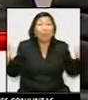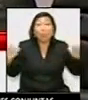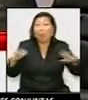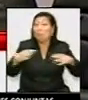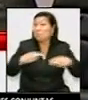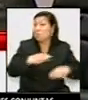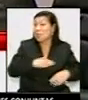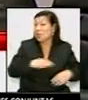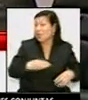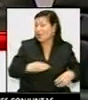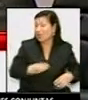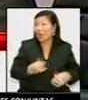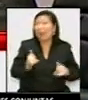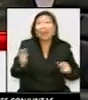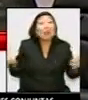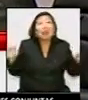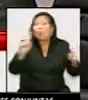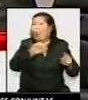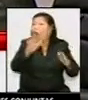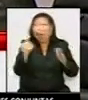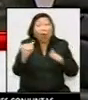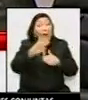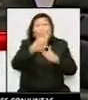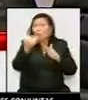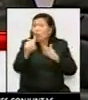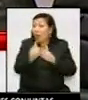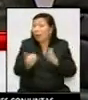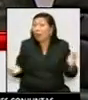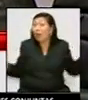acá. Ahí sí viene acá.